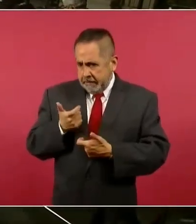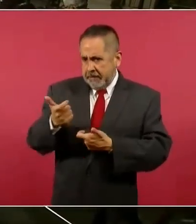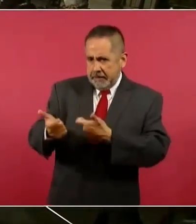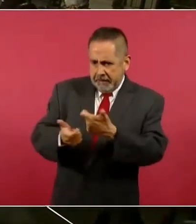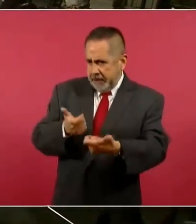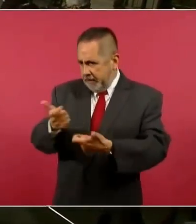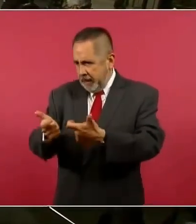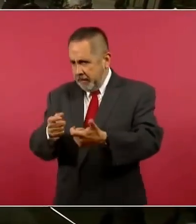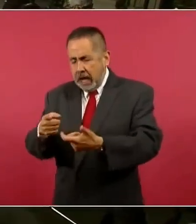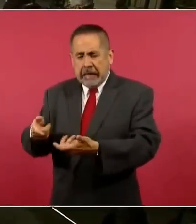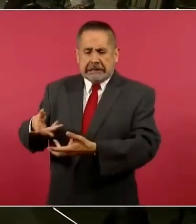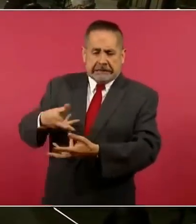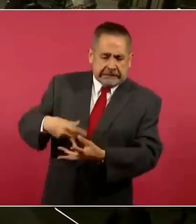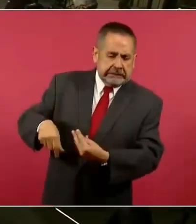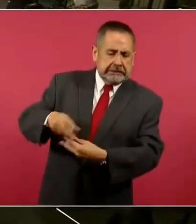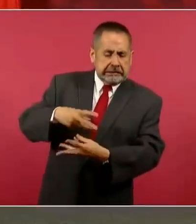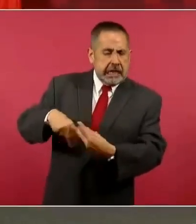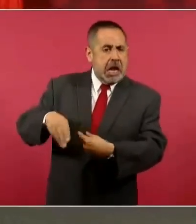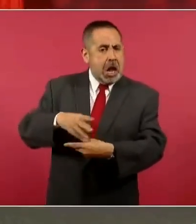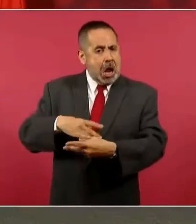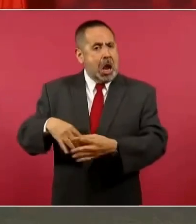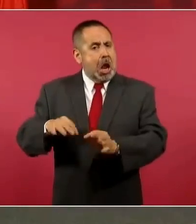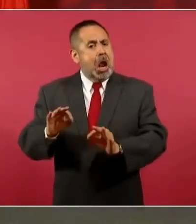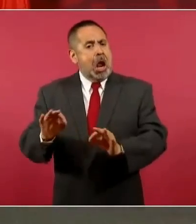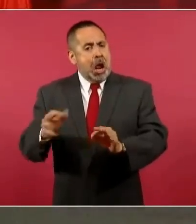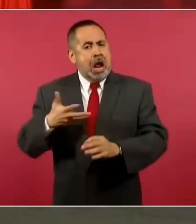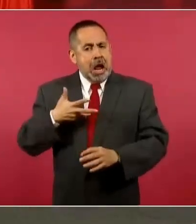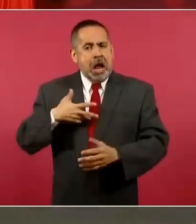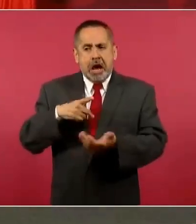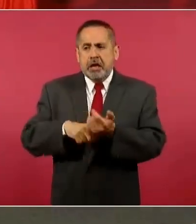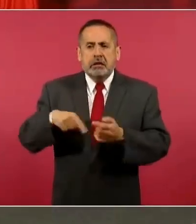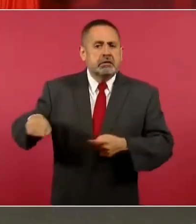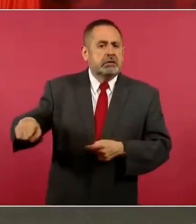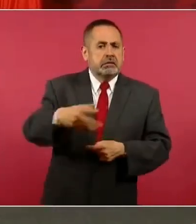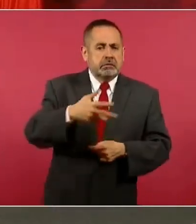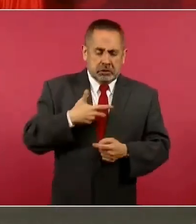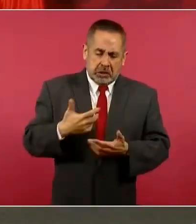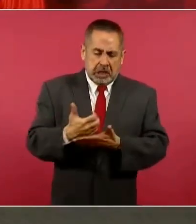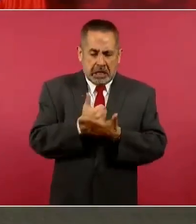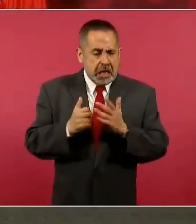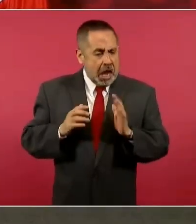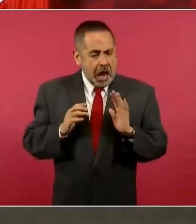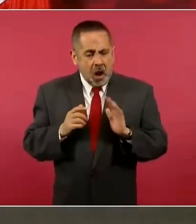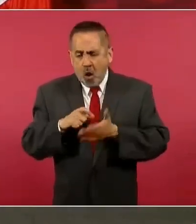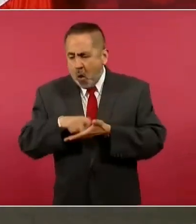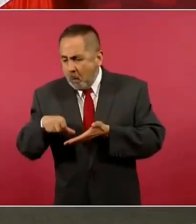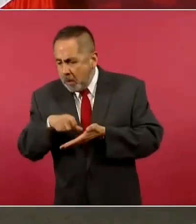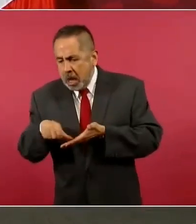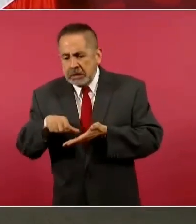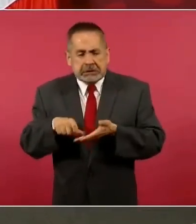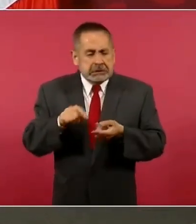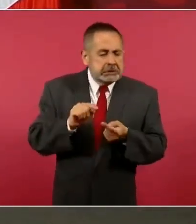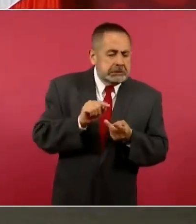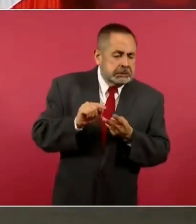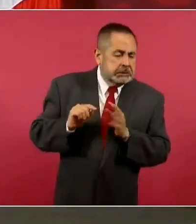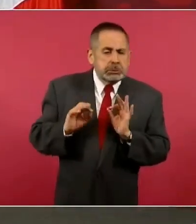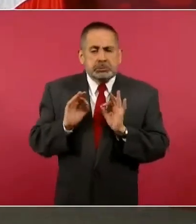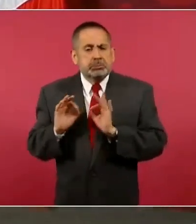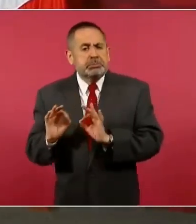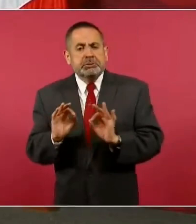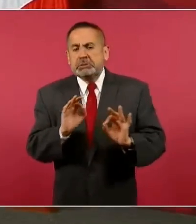tan difícil, la gente tuvo ingresos para lo básico.